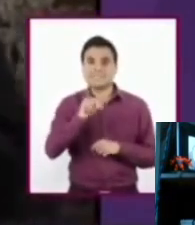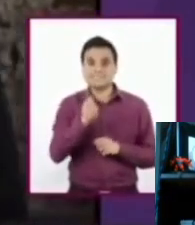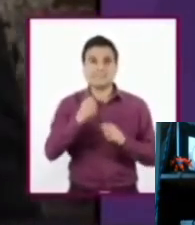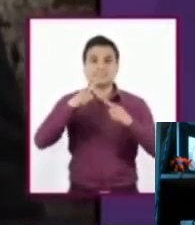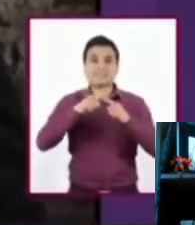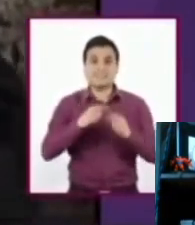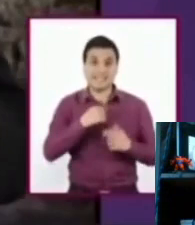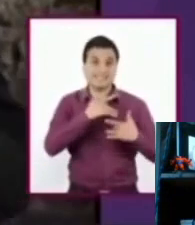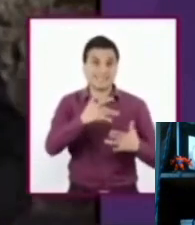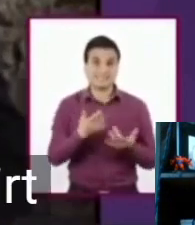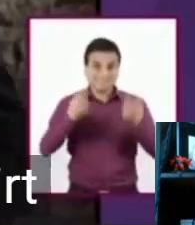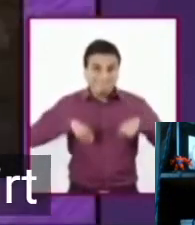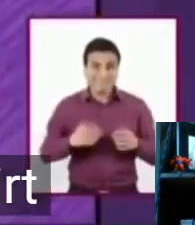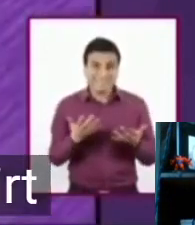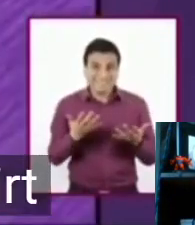wiggins